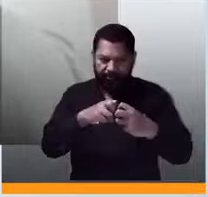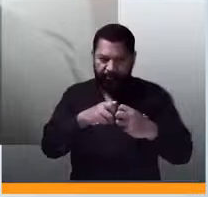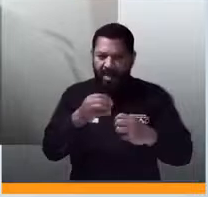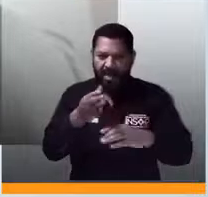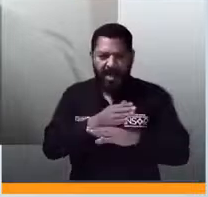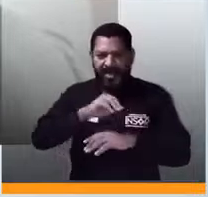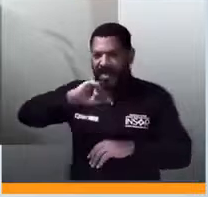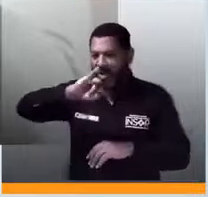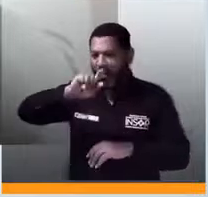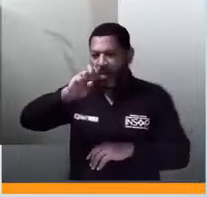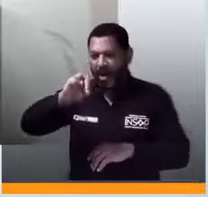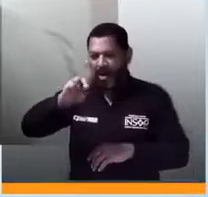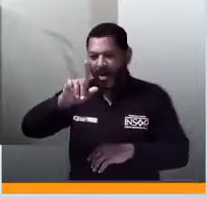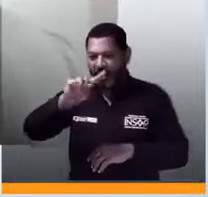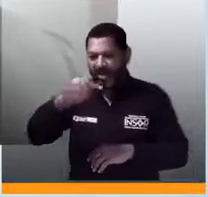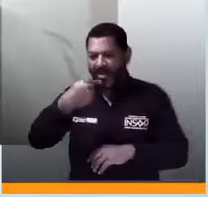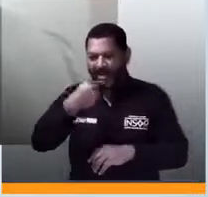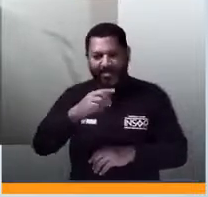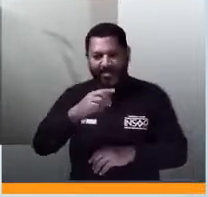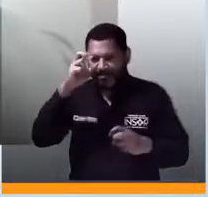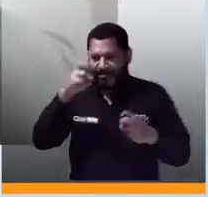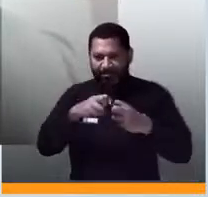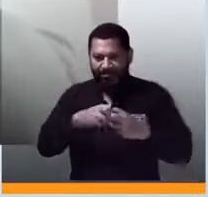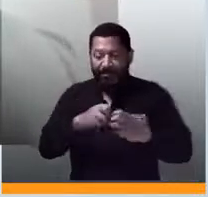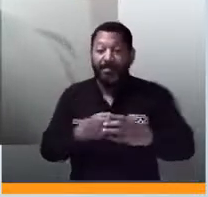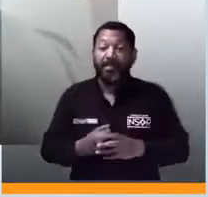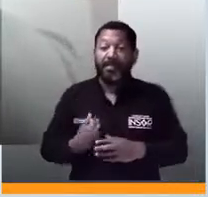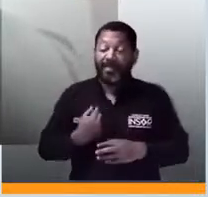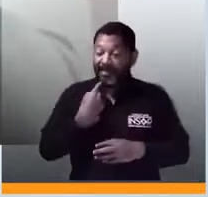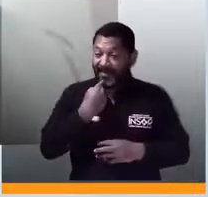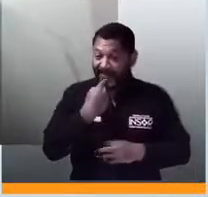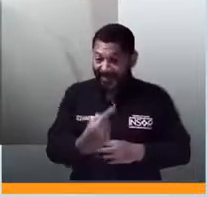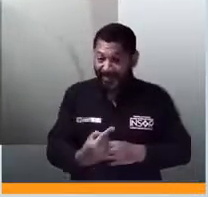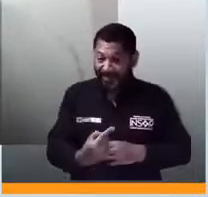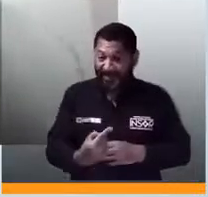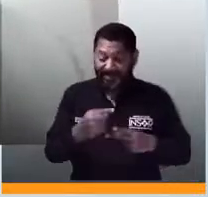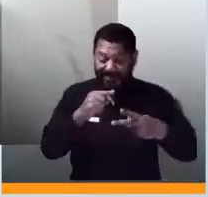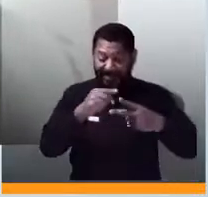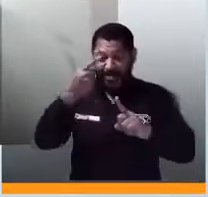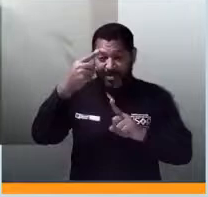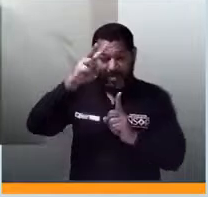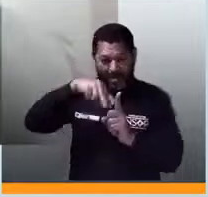nos ha expresado. Yo he dicho en estos últimos meses dos